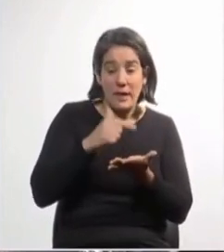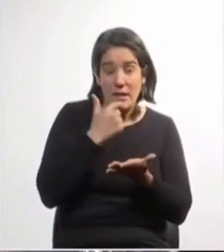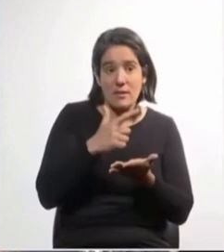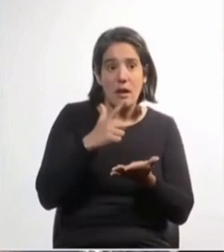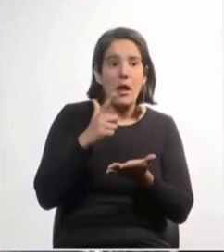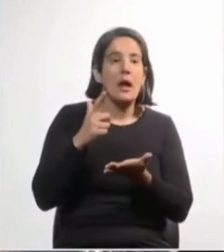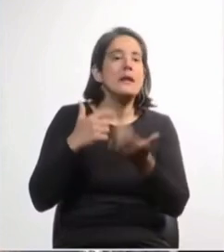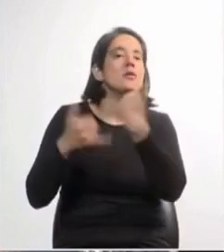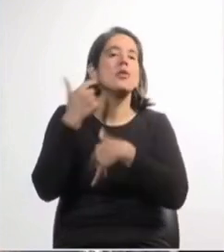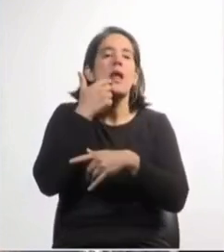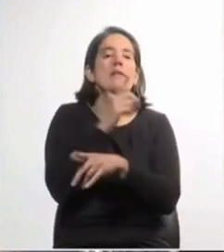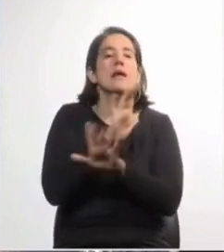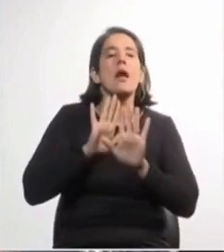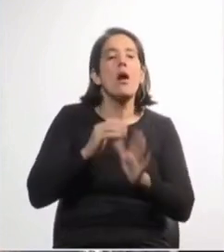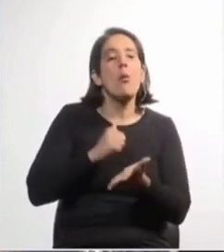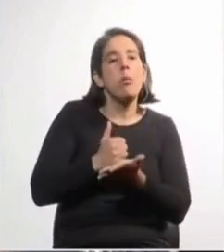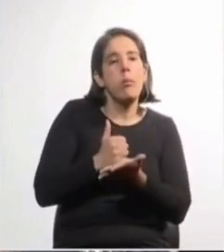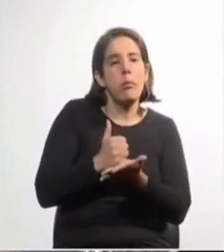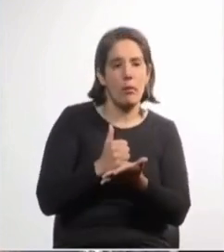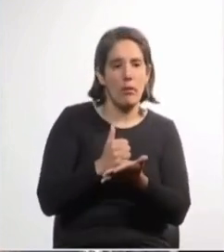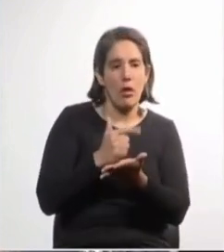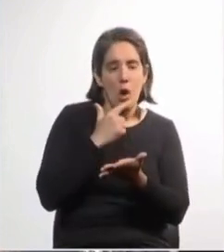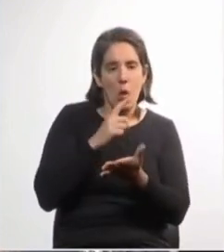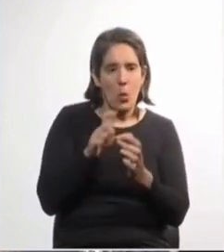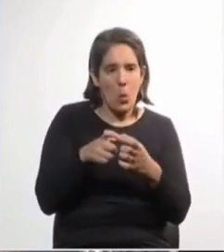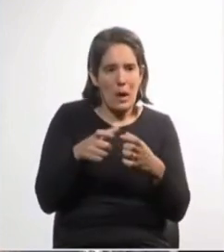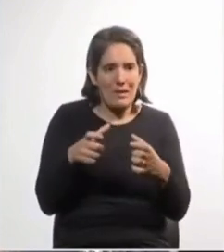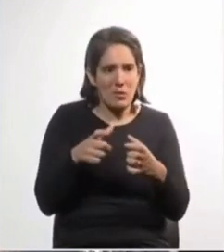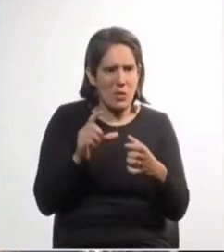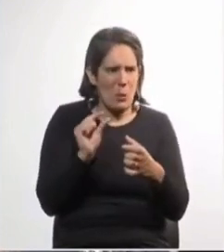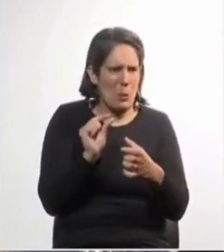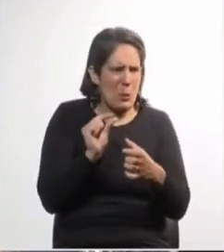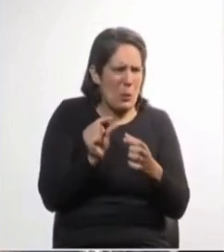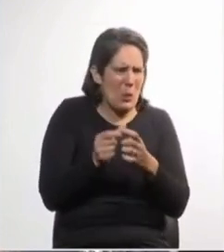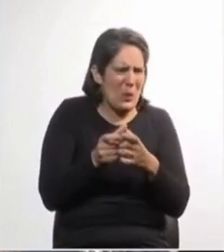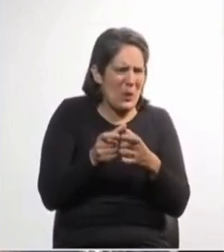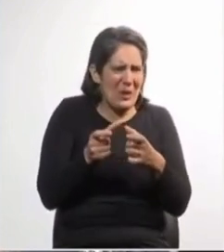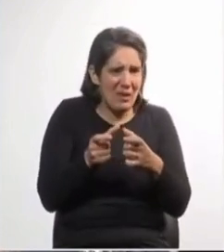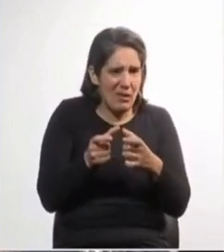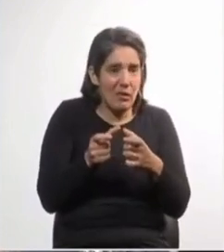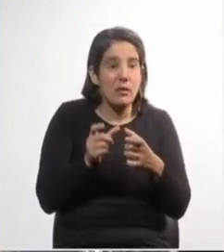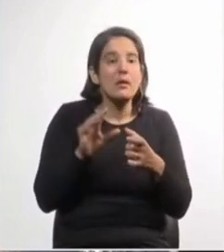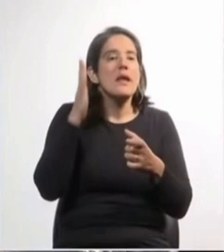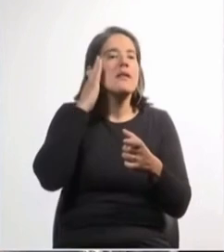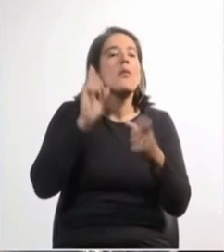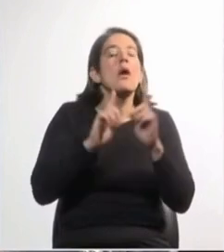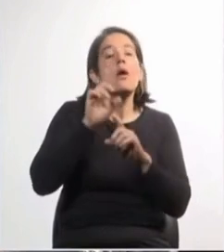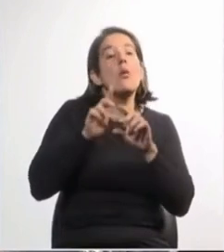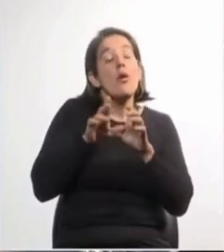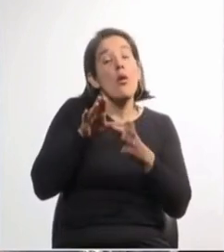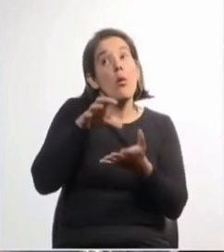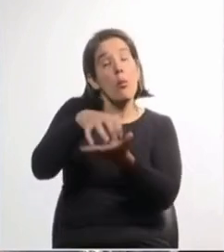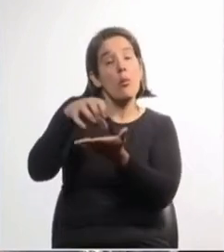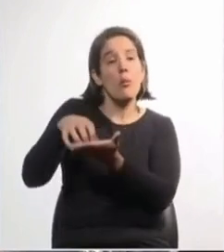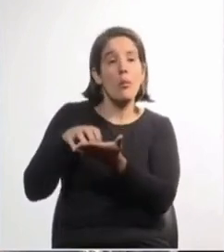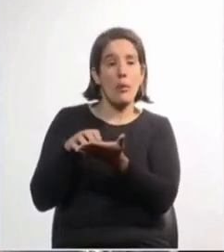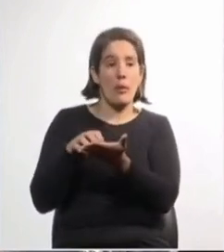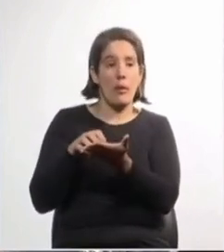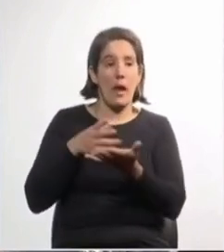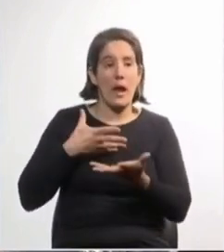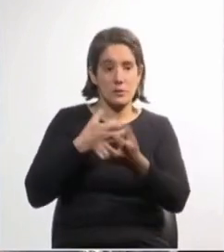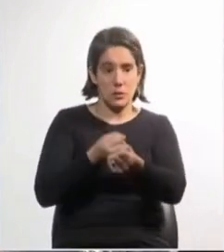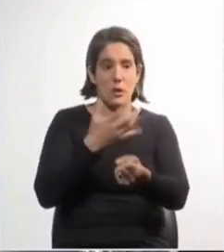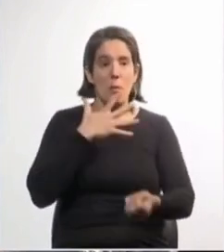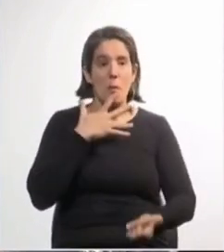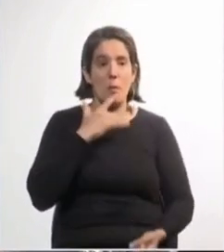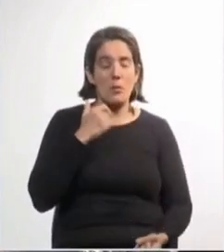implican estancamiento o un crecimiento muy magro. Sabemos que hay factores a esto también han contribuido, el